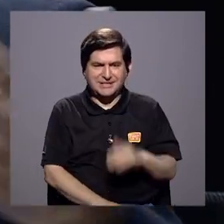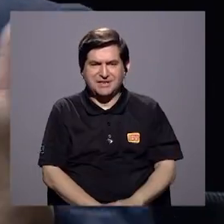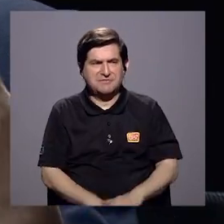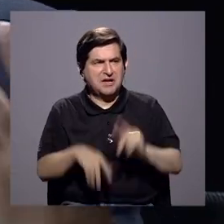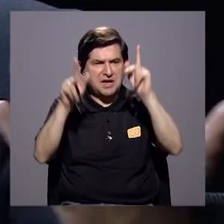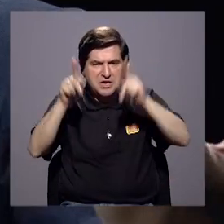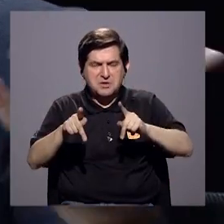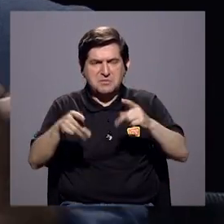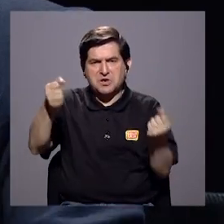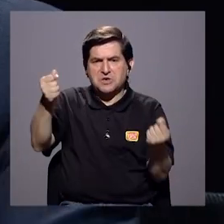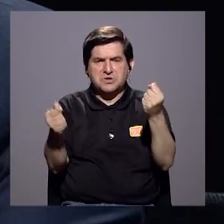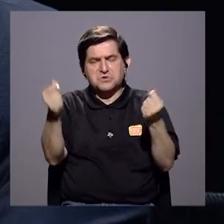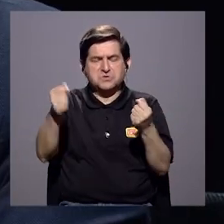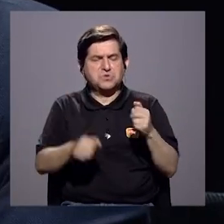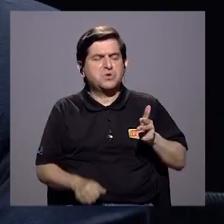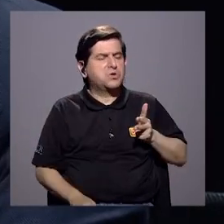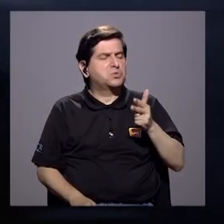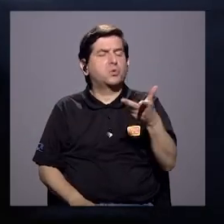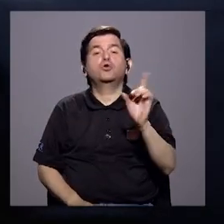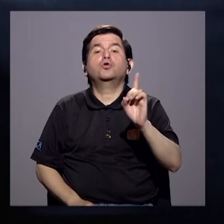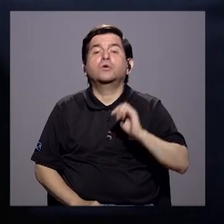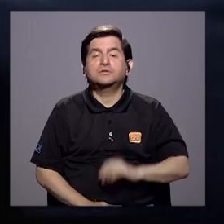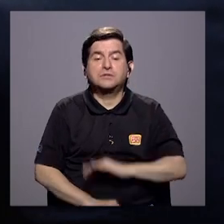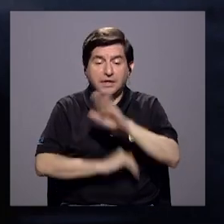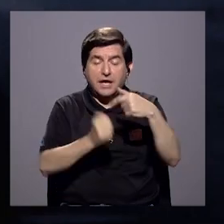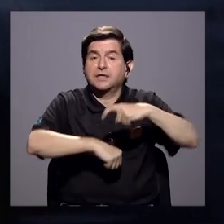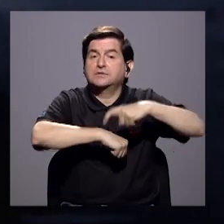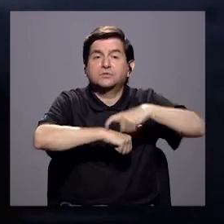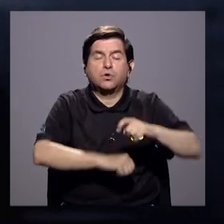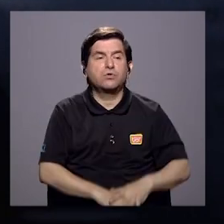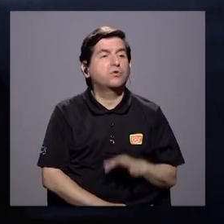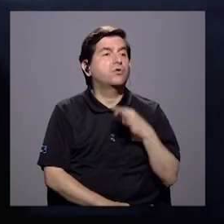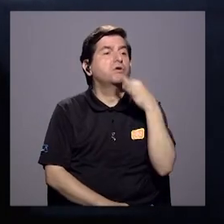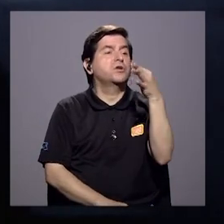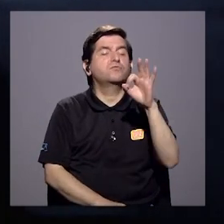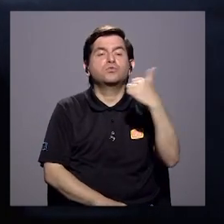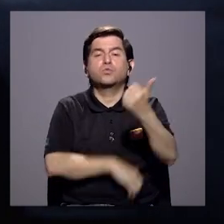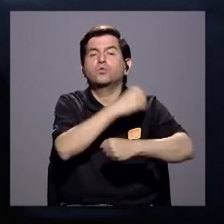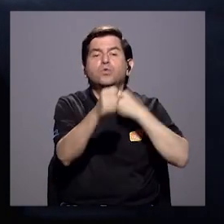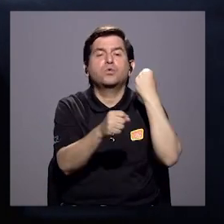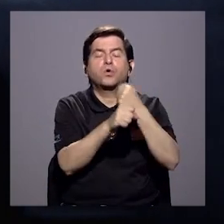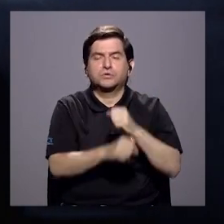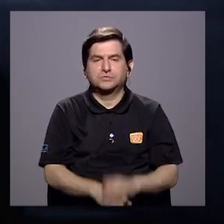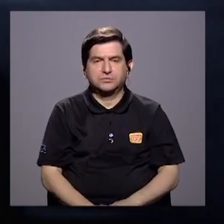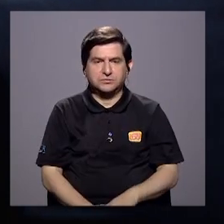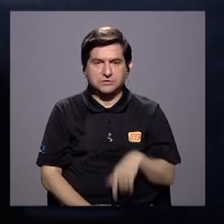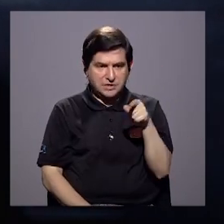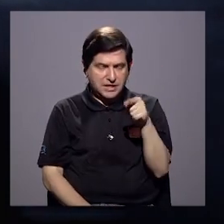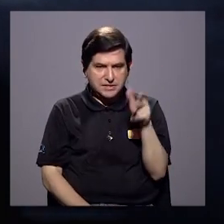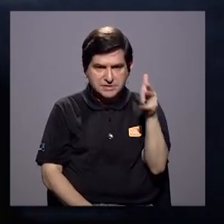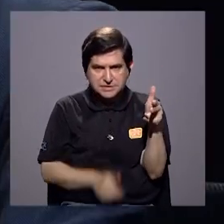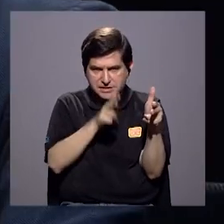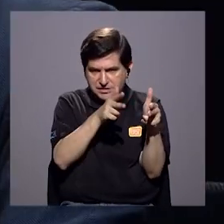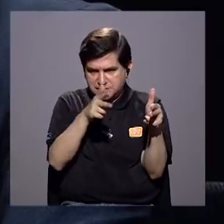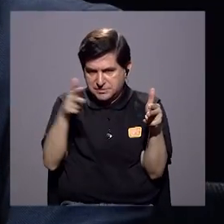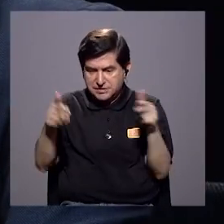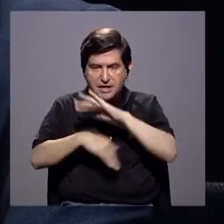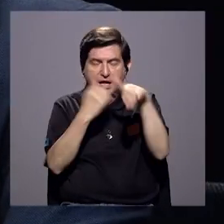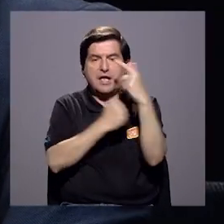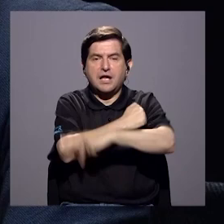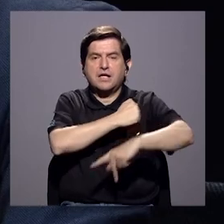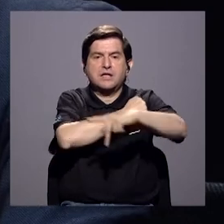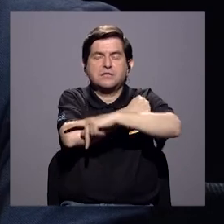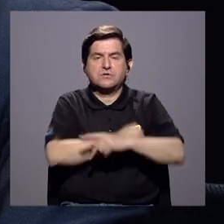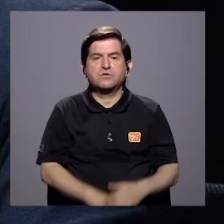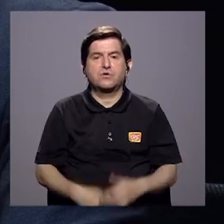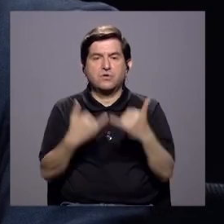por donde pasan las personas en cargo en todo momento y pensemos en un futuro a unos 10 años donde las cámaras se van a encontrar en